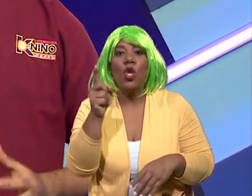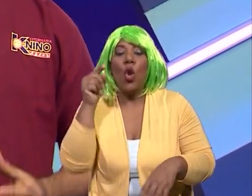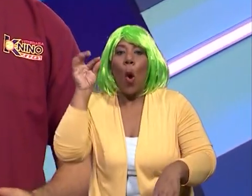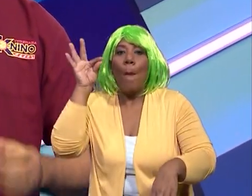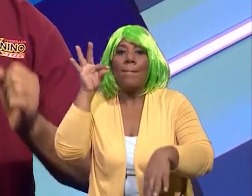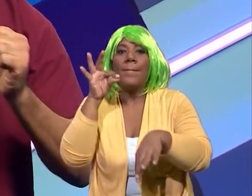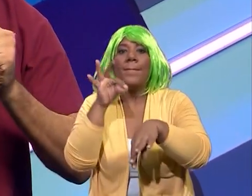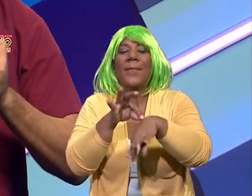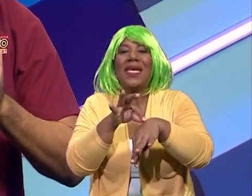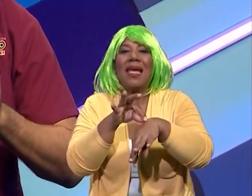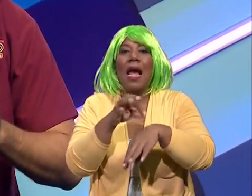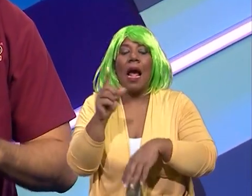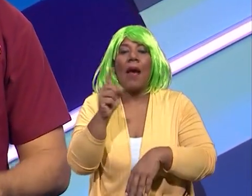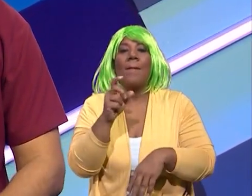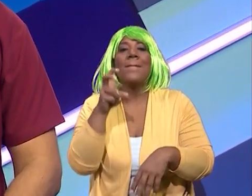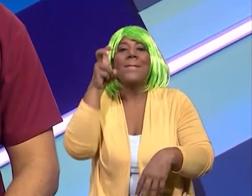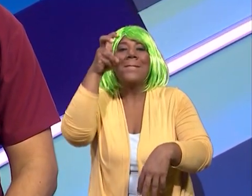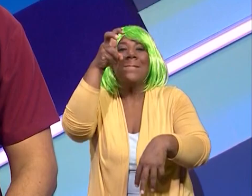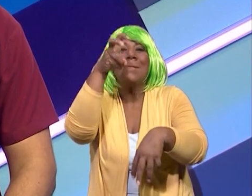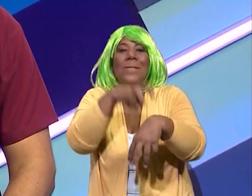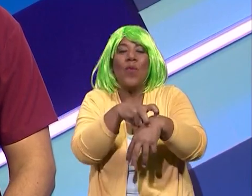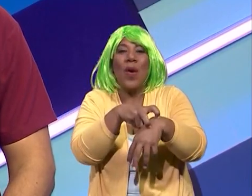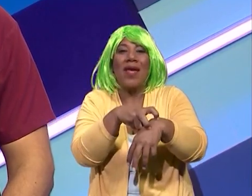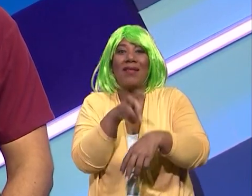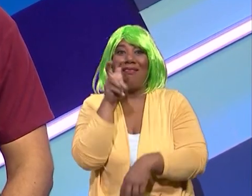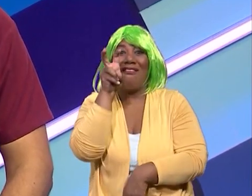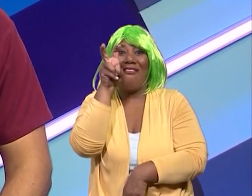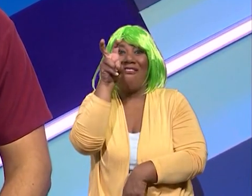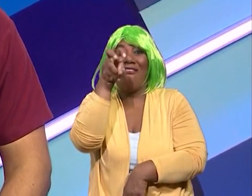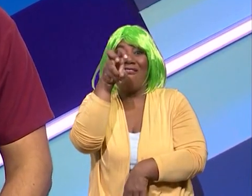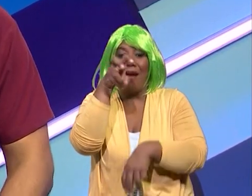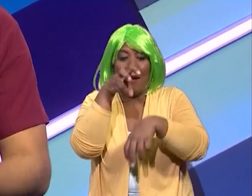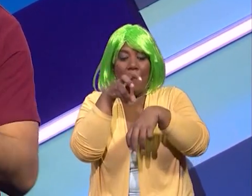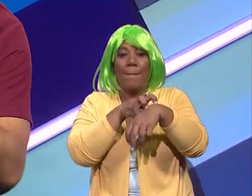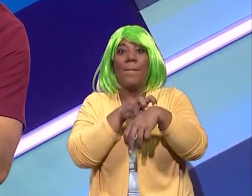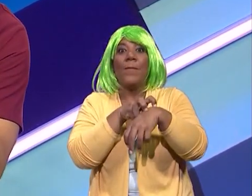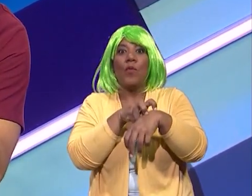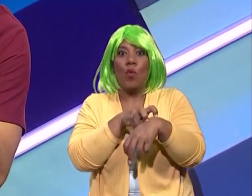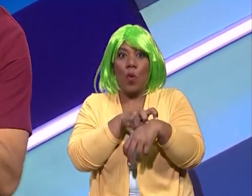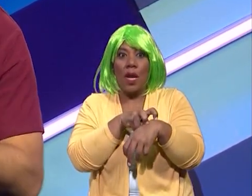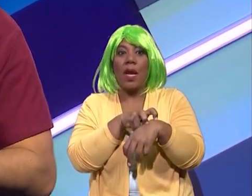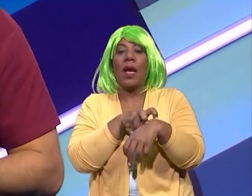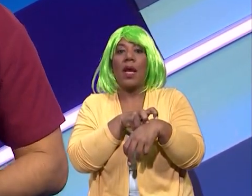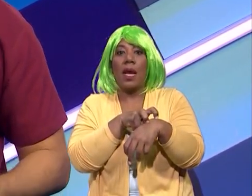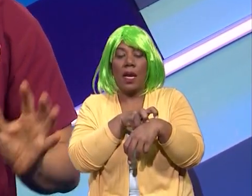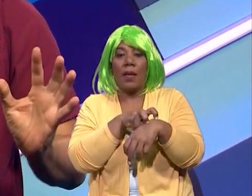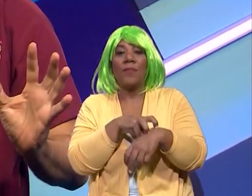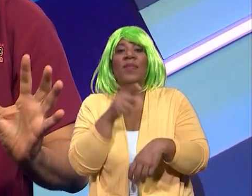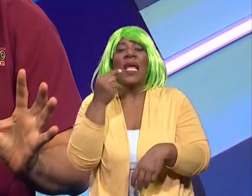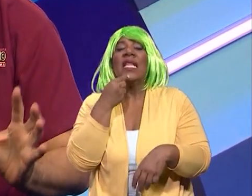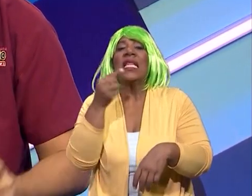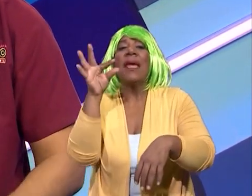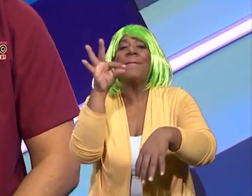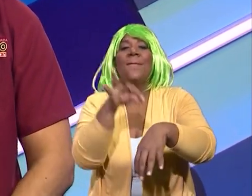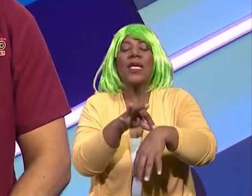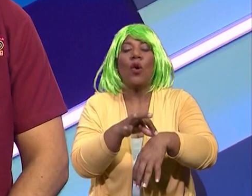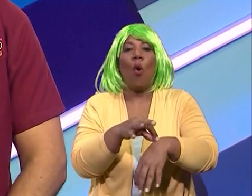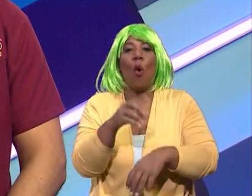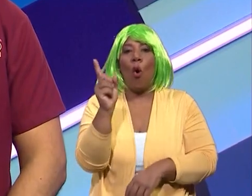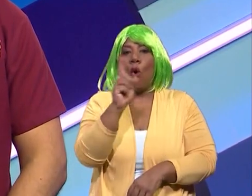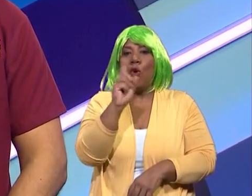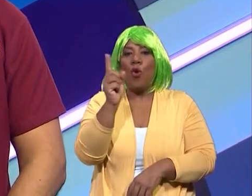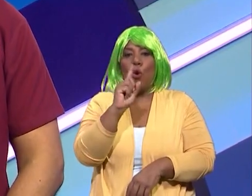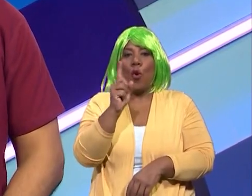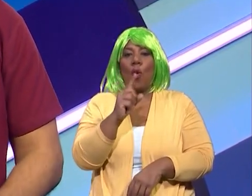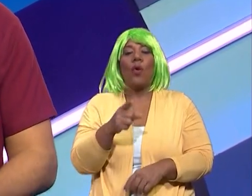Las serpientes muerden, tienen colmillos, muerden, tienen dientes. Y cuando dice la mami que, ah, te picó la culebra, está